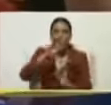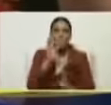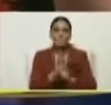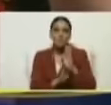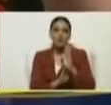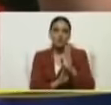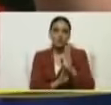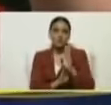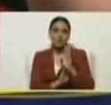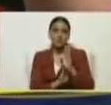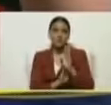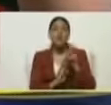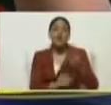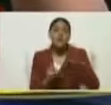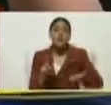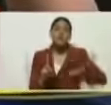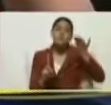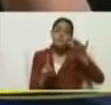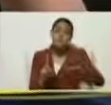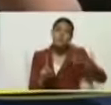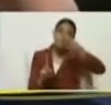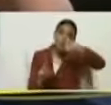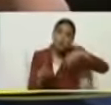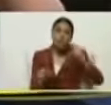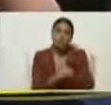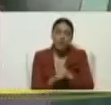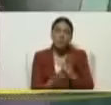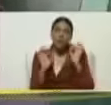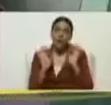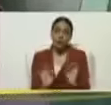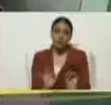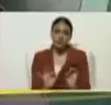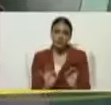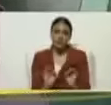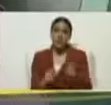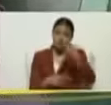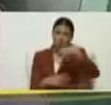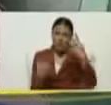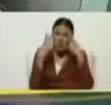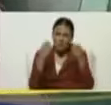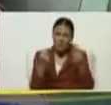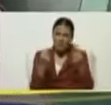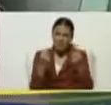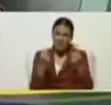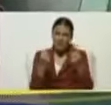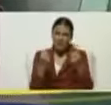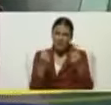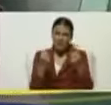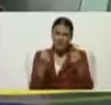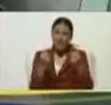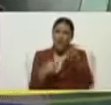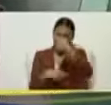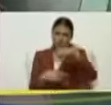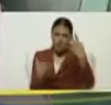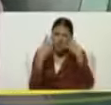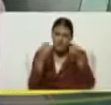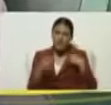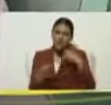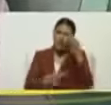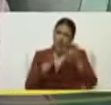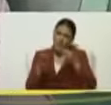Es un concepto clave, vital. No sé si me explico en la magnitud de lo que quiero decir.